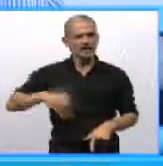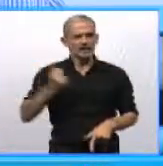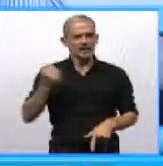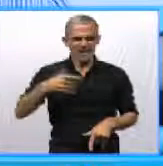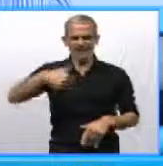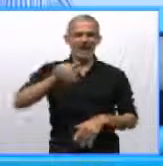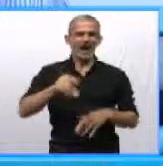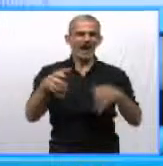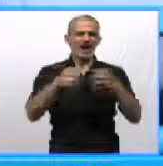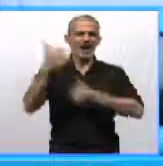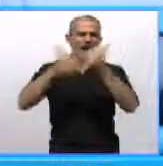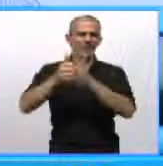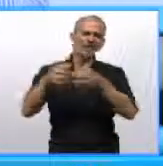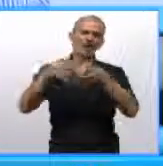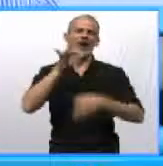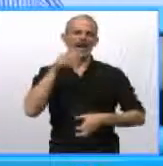el top 14